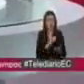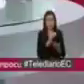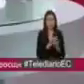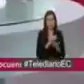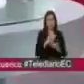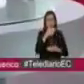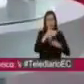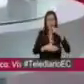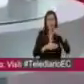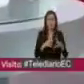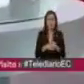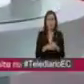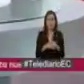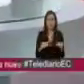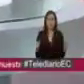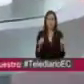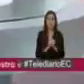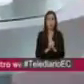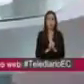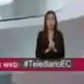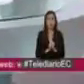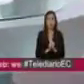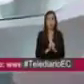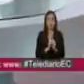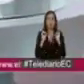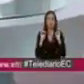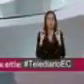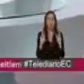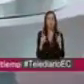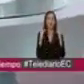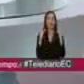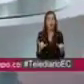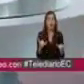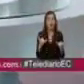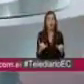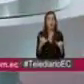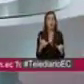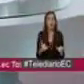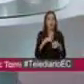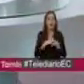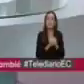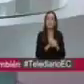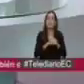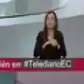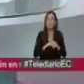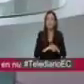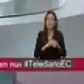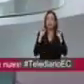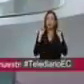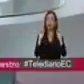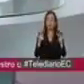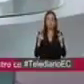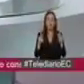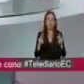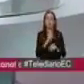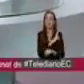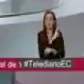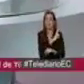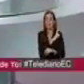el momento no sólo de opciones la gran oportunidad y lo repito la gran oportunidad para que el sistema universitario ecuatoriano